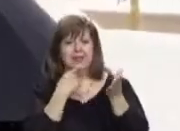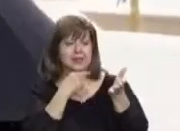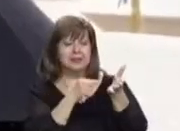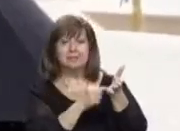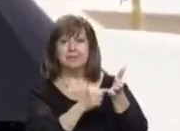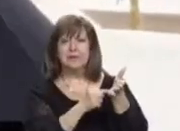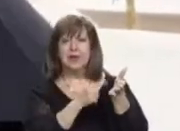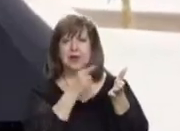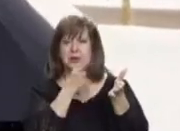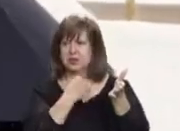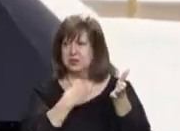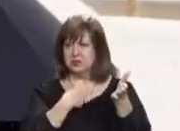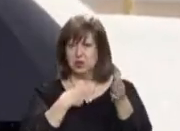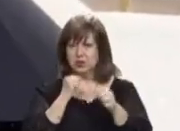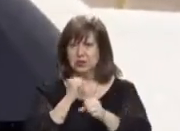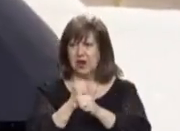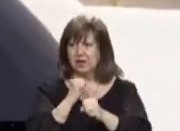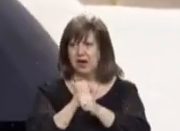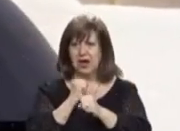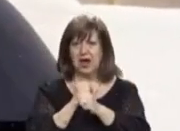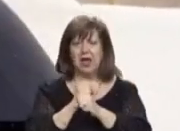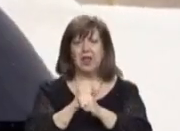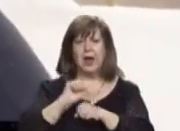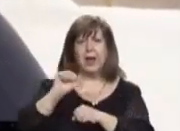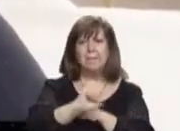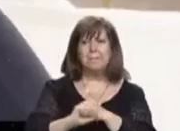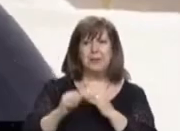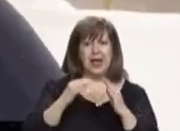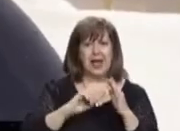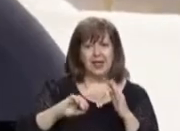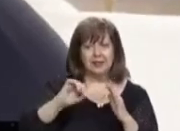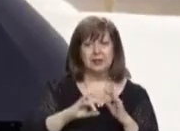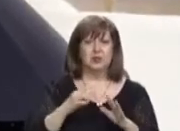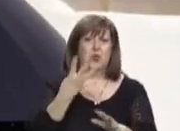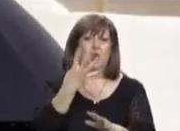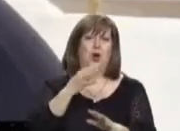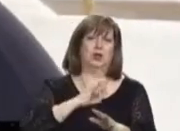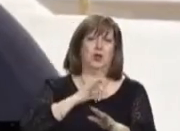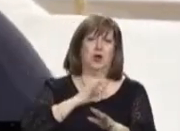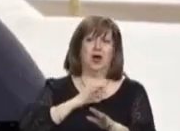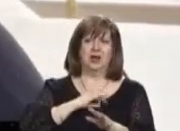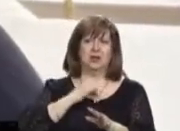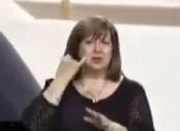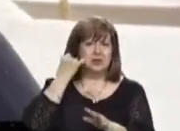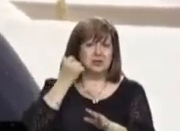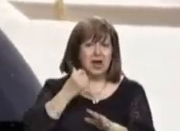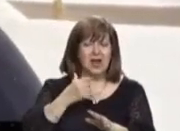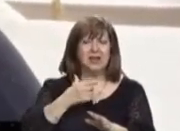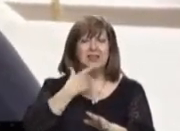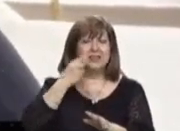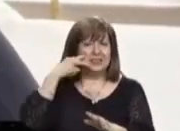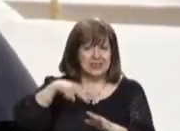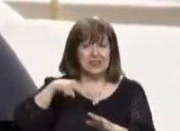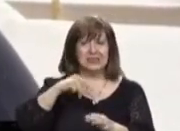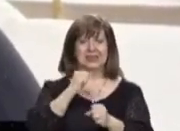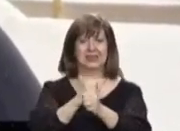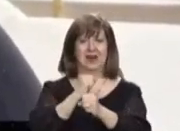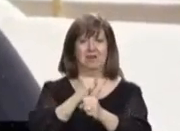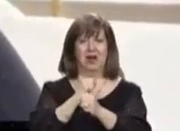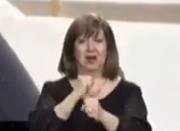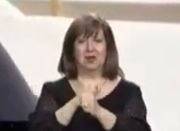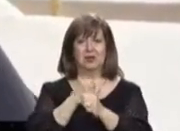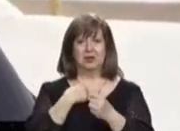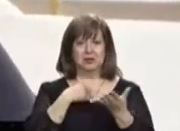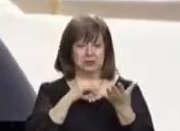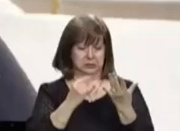como que yo soy trabajadora de casas particulares, pero hace más de 4 años que no trabajo y me lo rechaza